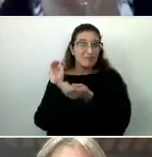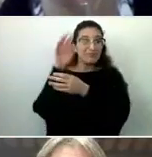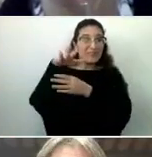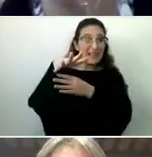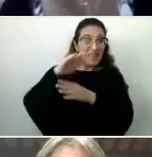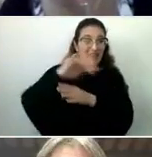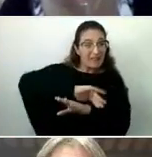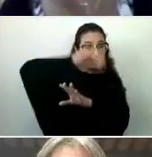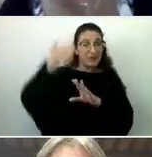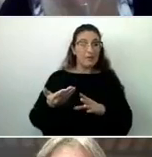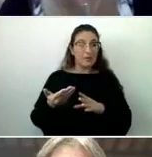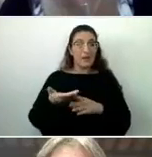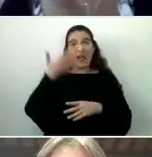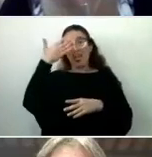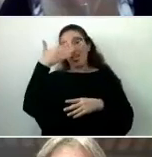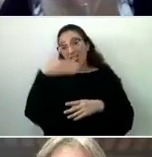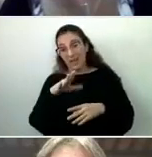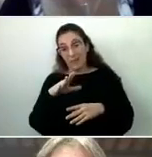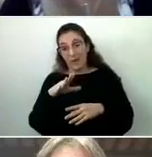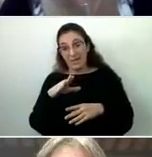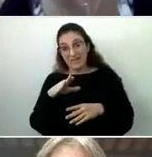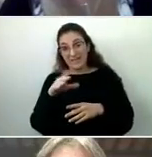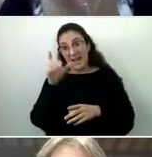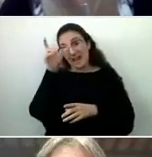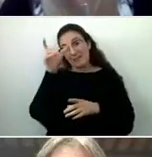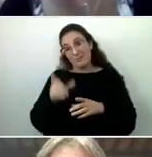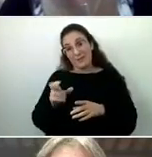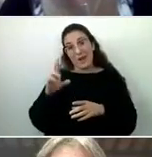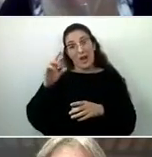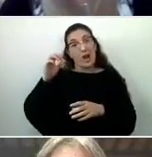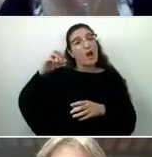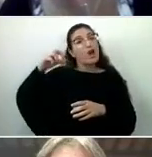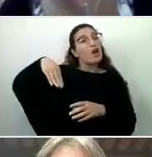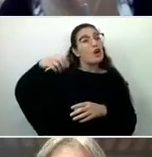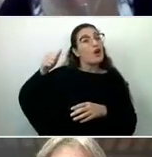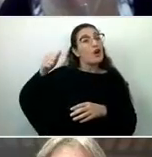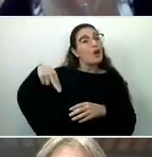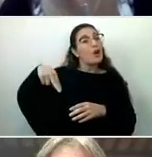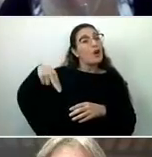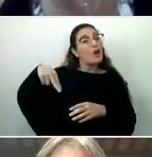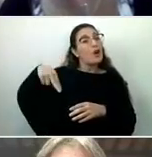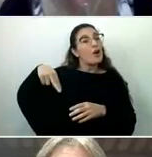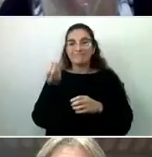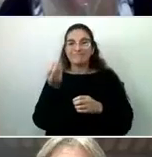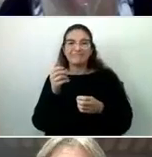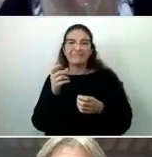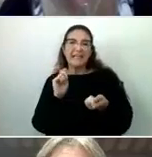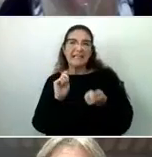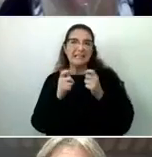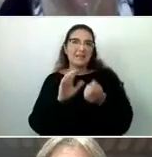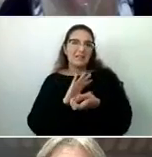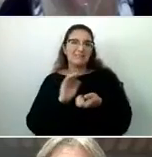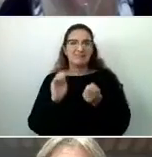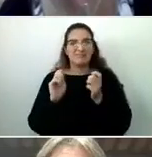romanos no eran mucho mejor con respecto a los niños con discapacidad. Ellos cambiaron la forma, pero igual los metían en una